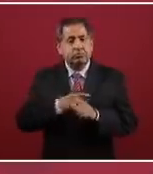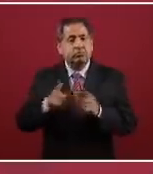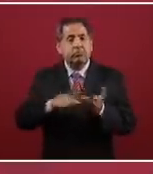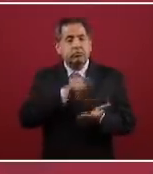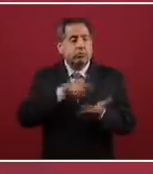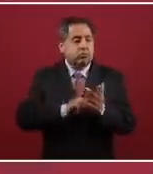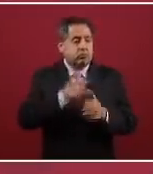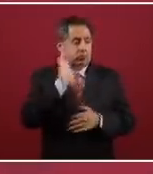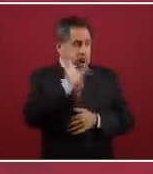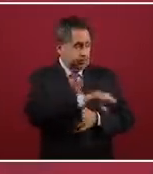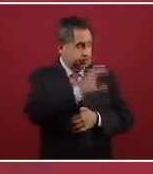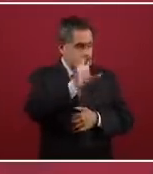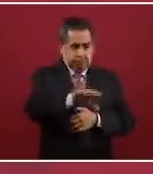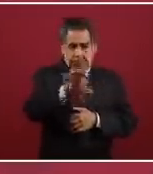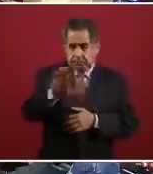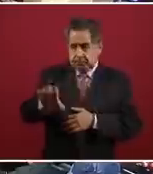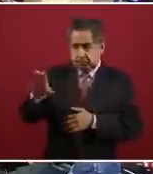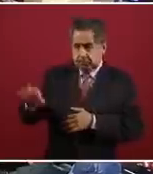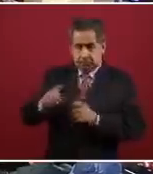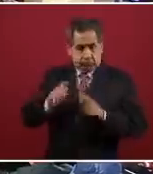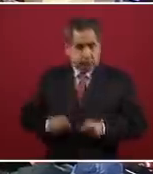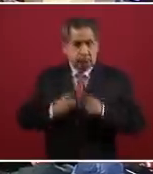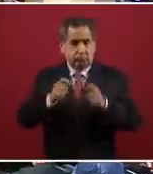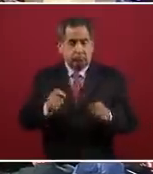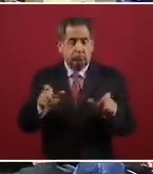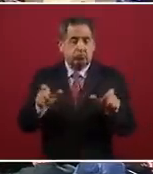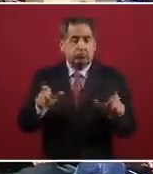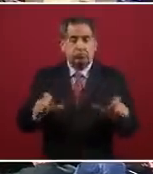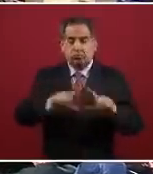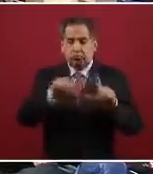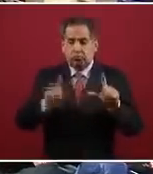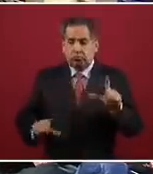instalaciones nuevas para la Guardia Nacional.